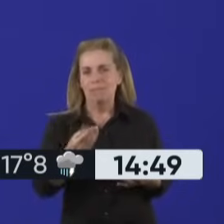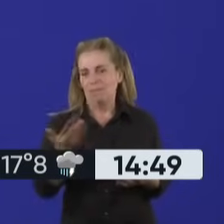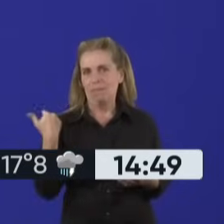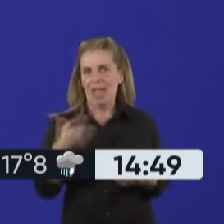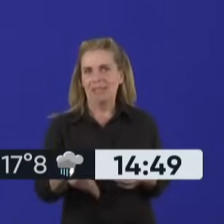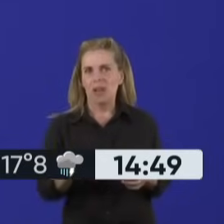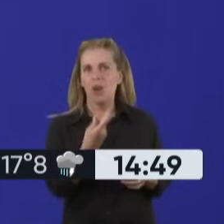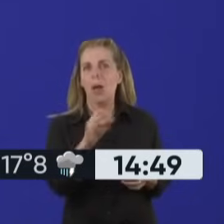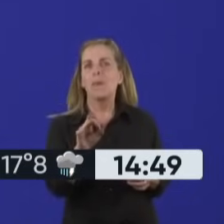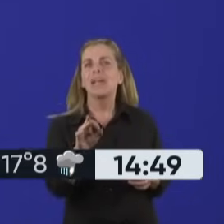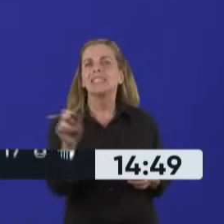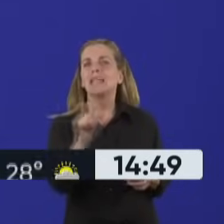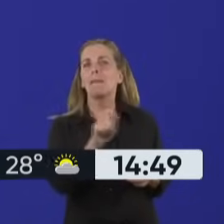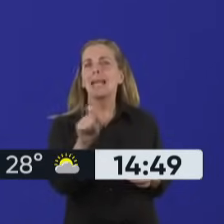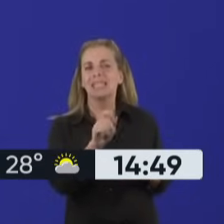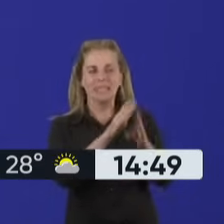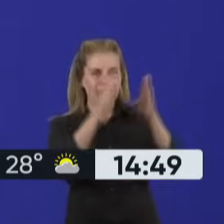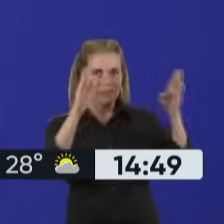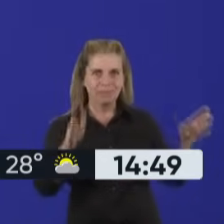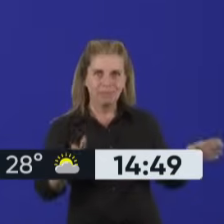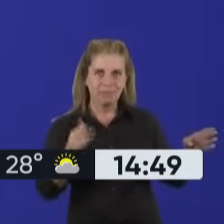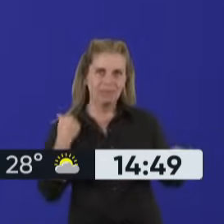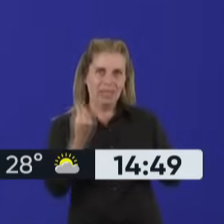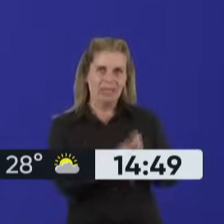que llevamos en el poder.